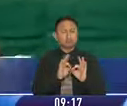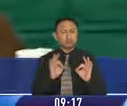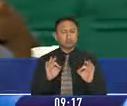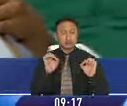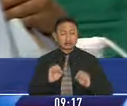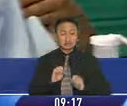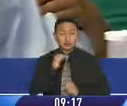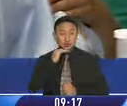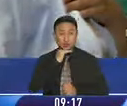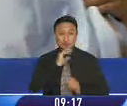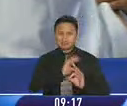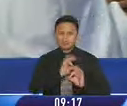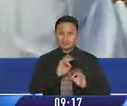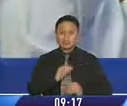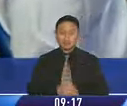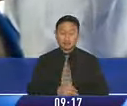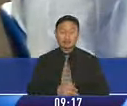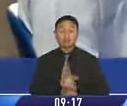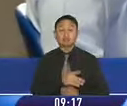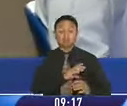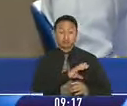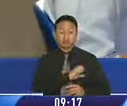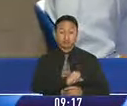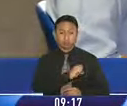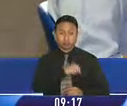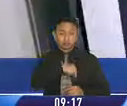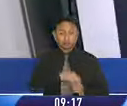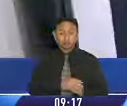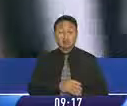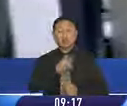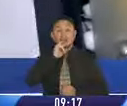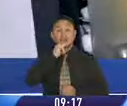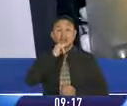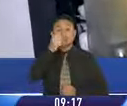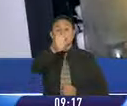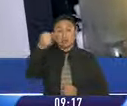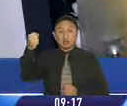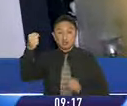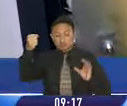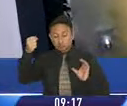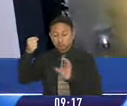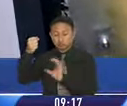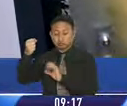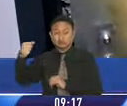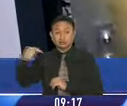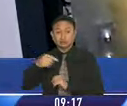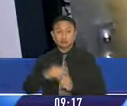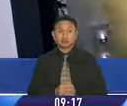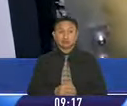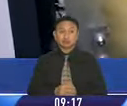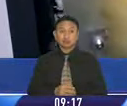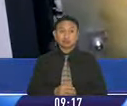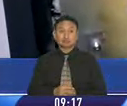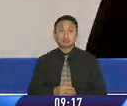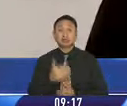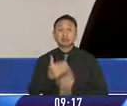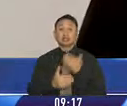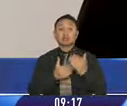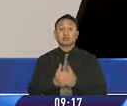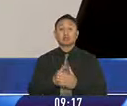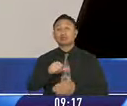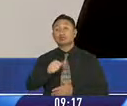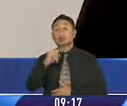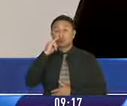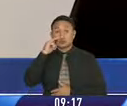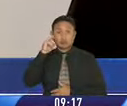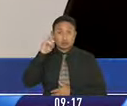de contaminación externa. La leche es almacenada en refrigeradores industriales y el excedente de esta se pausteriza y distribuye a los demás